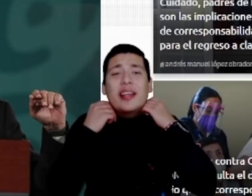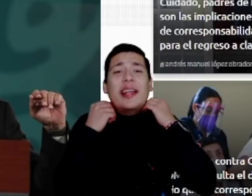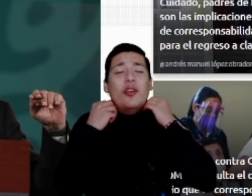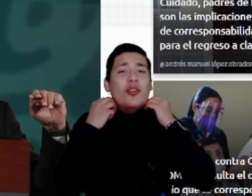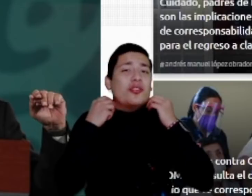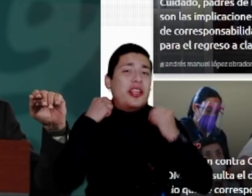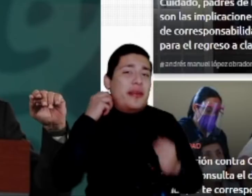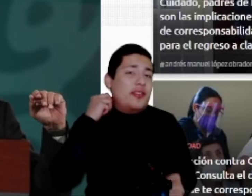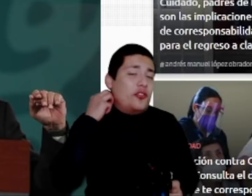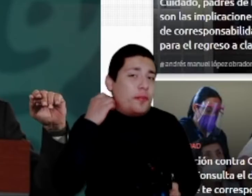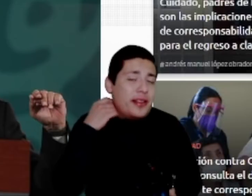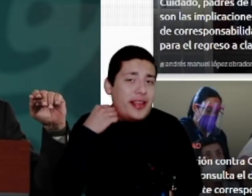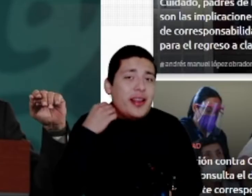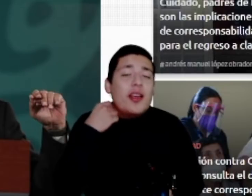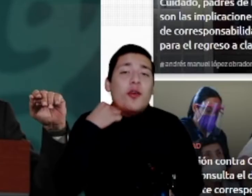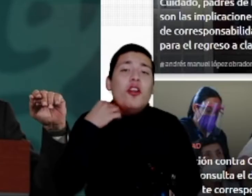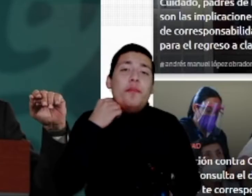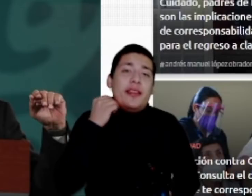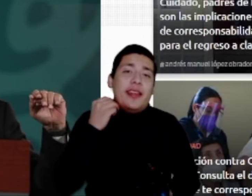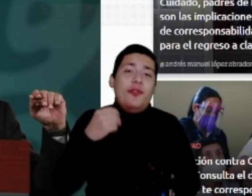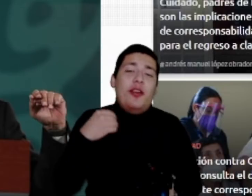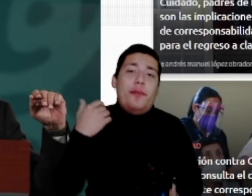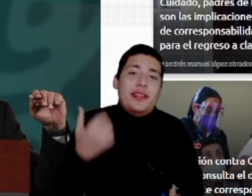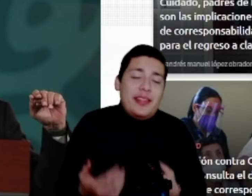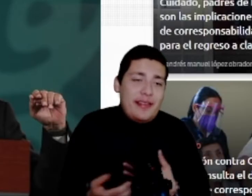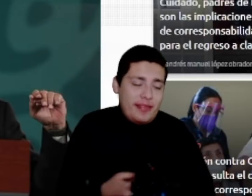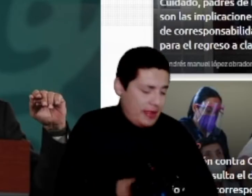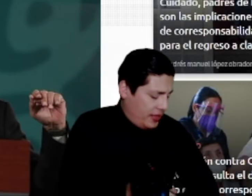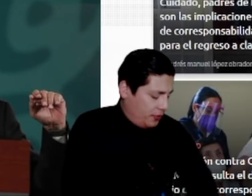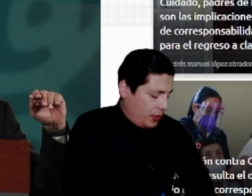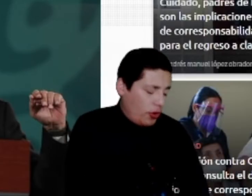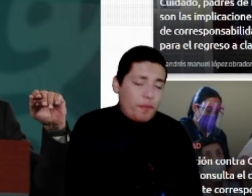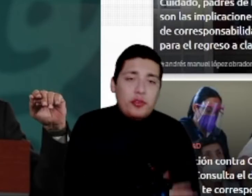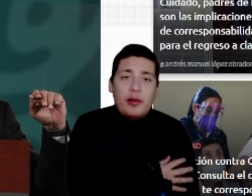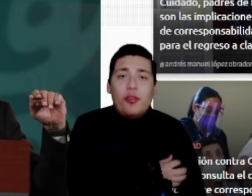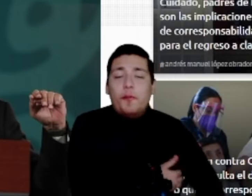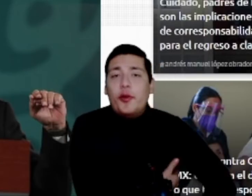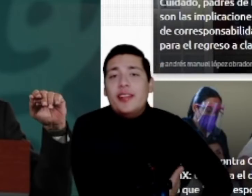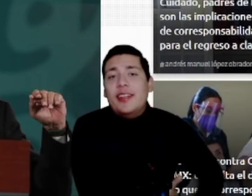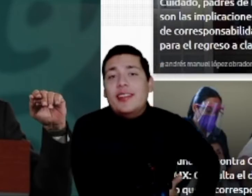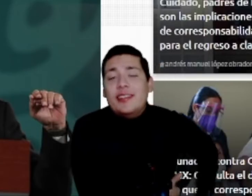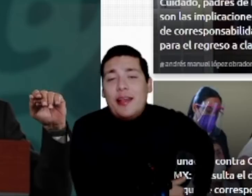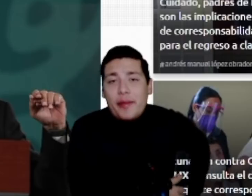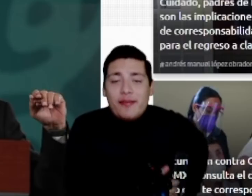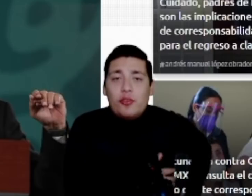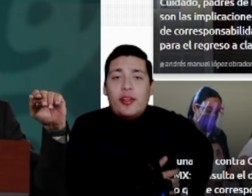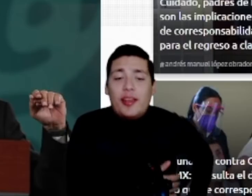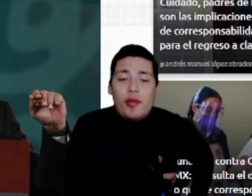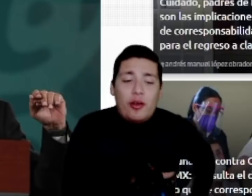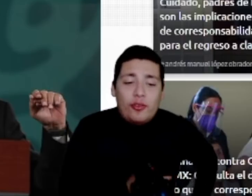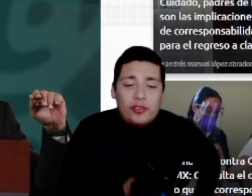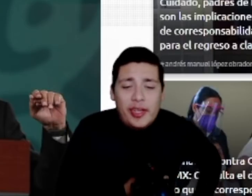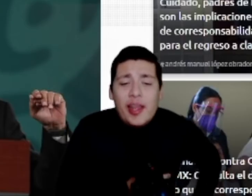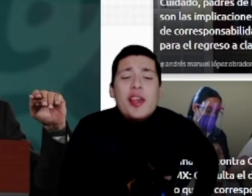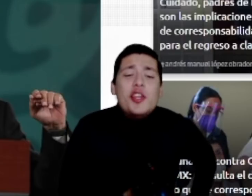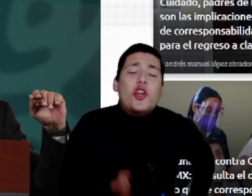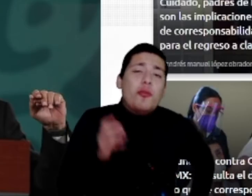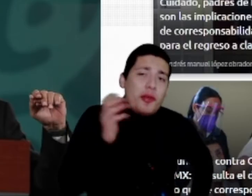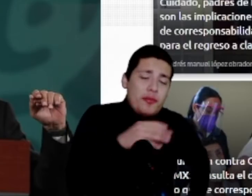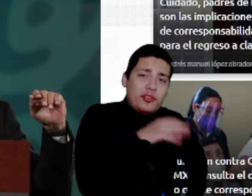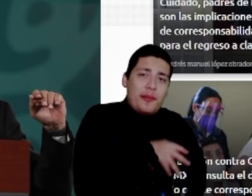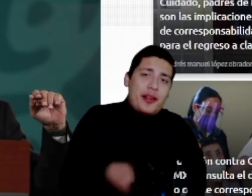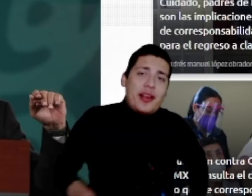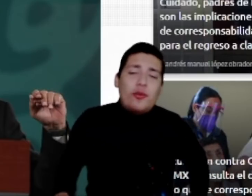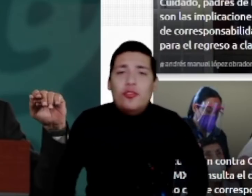chayoteros, que no nos debe de sorprender, golpeteando al presidente Andrés Manuel López Obrador por este testamento que dio a conocer. Y